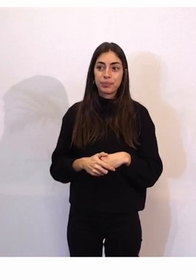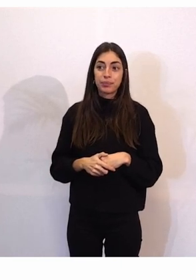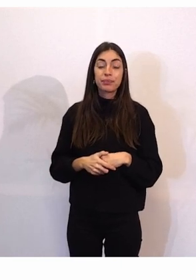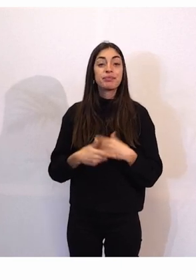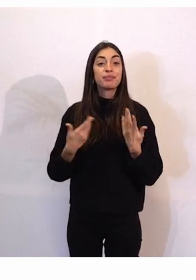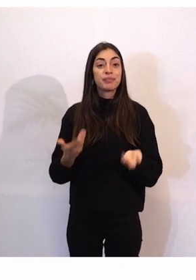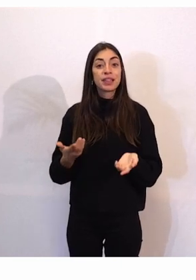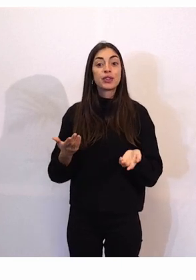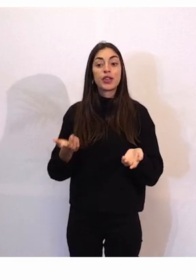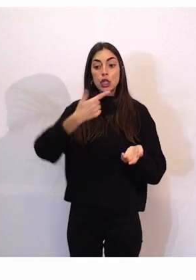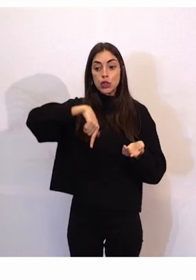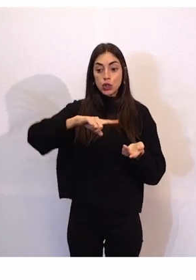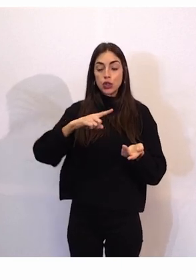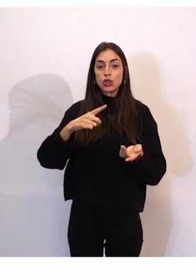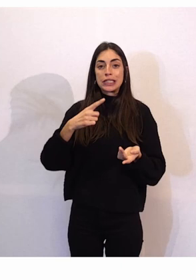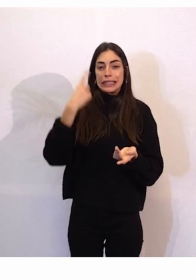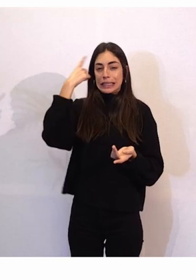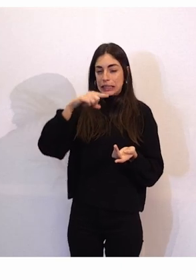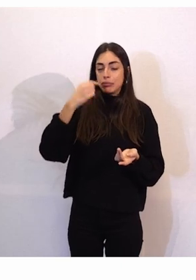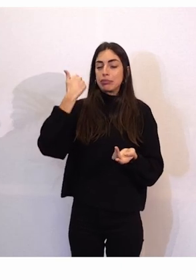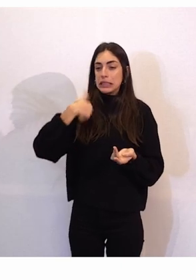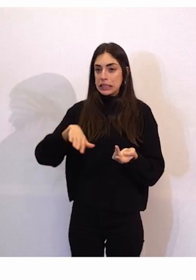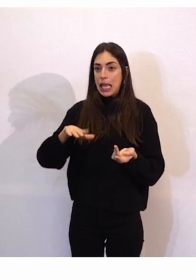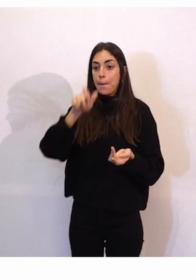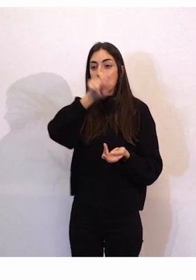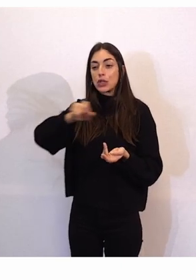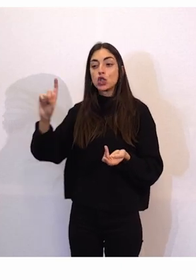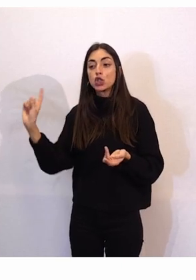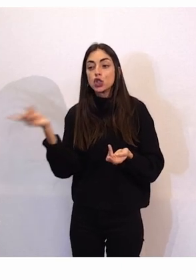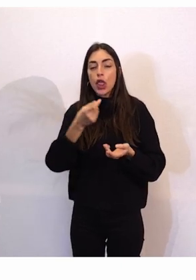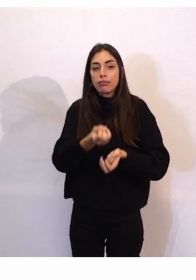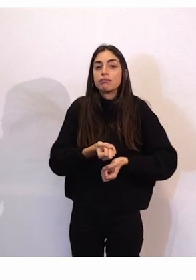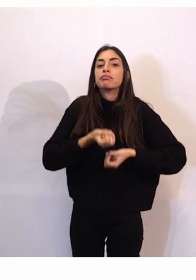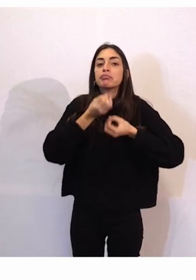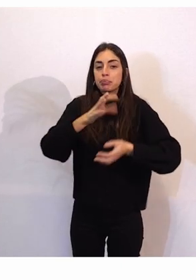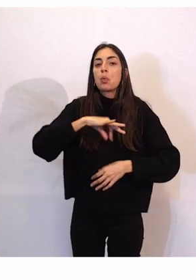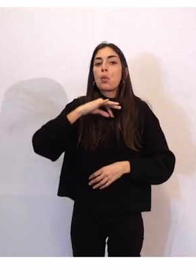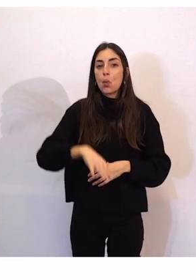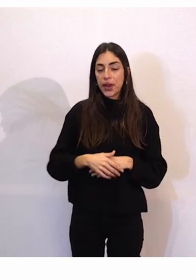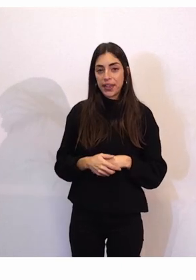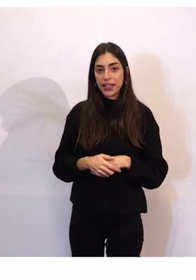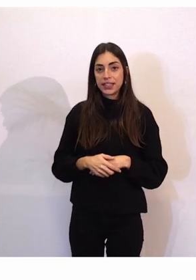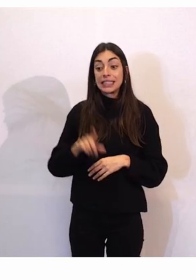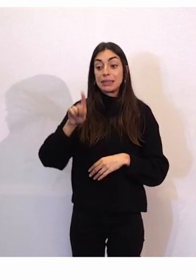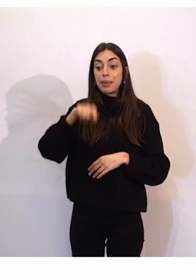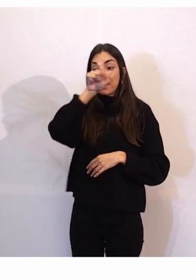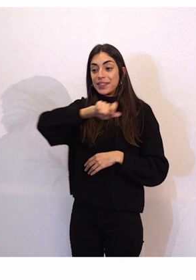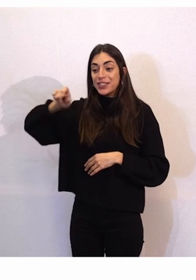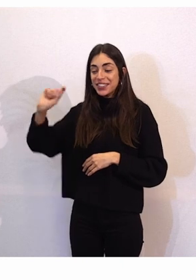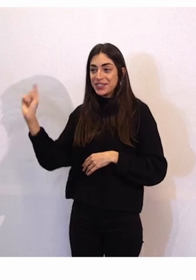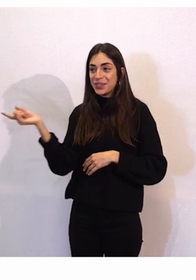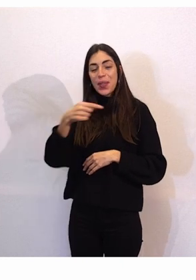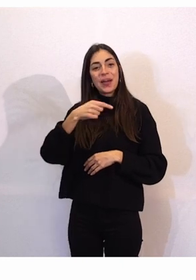Entonces ya sabemos que todas las personas nos podemos expresar y que todas las personas podemos